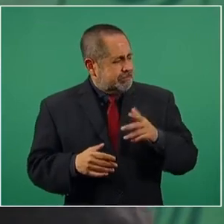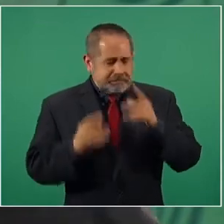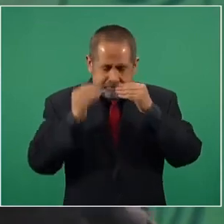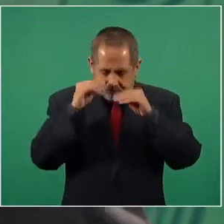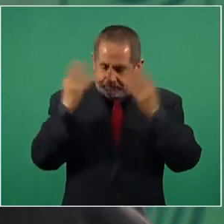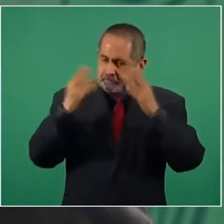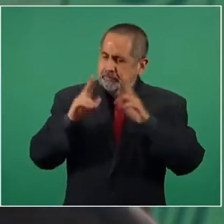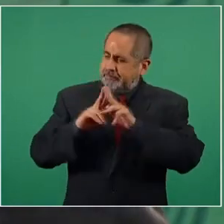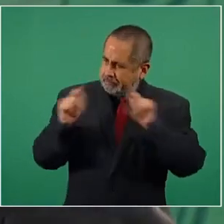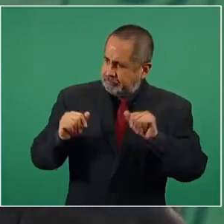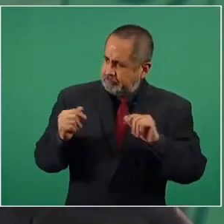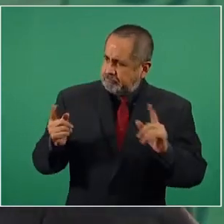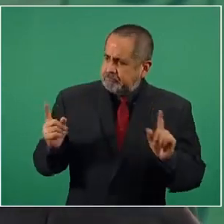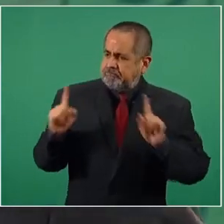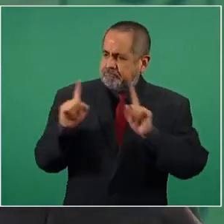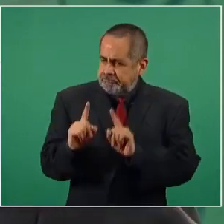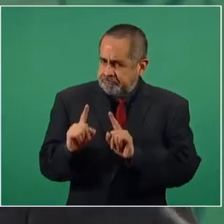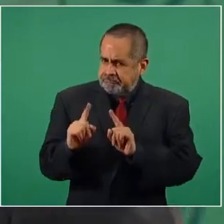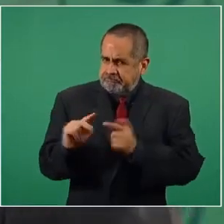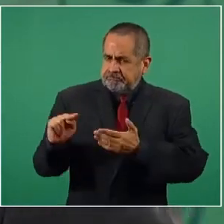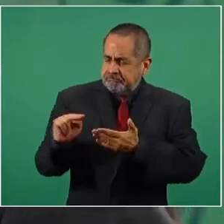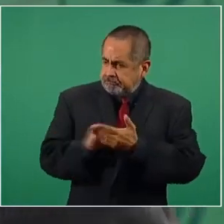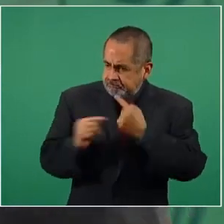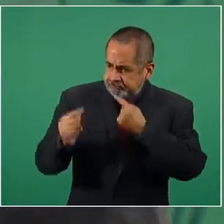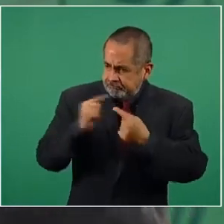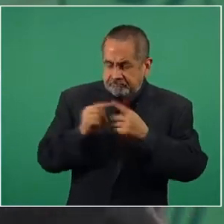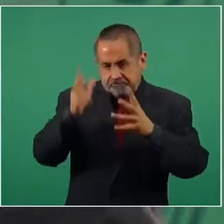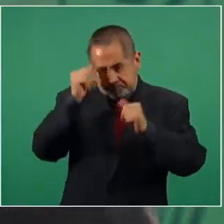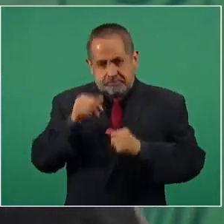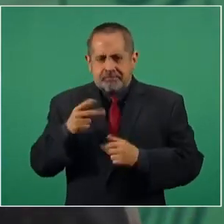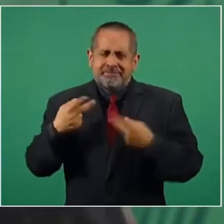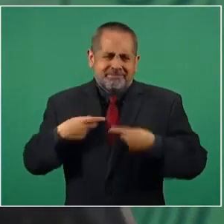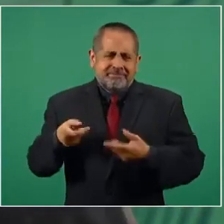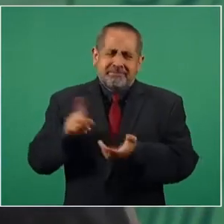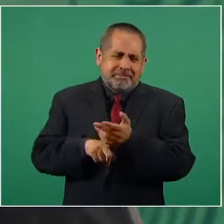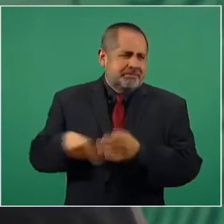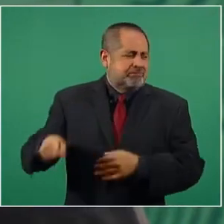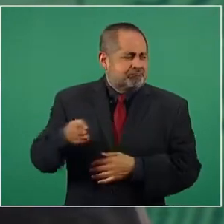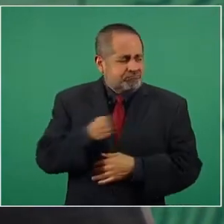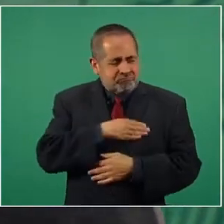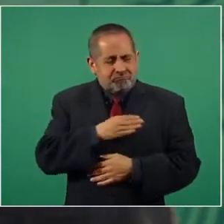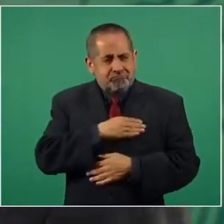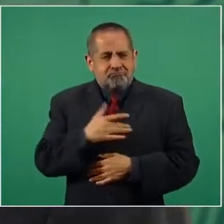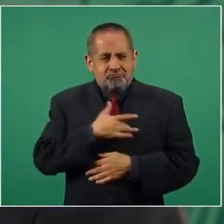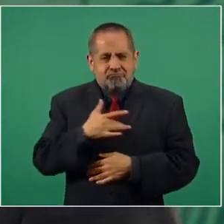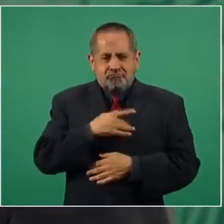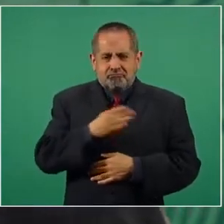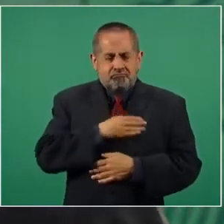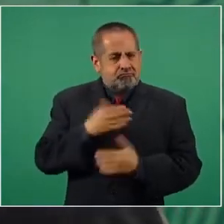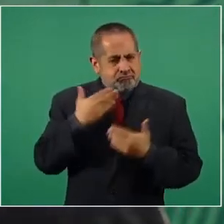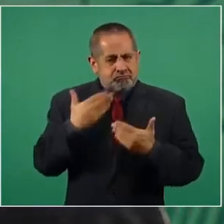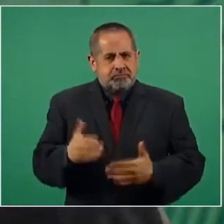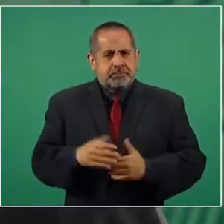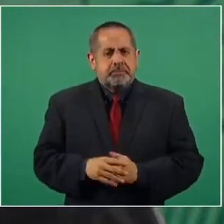la gente que es muy buena, ahora sí que